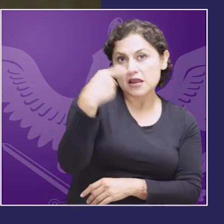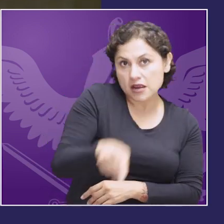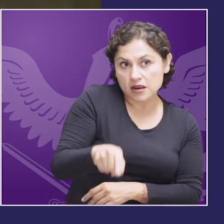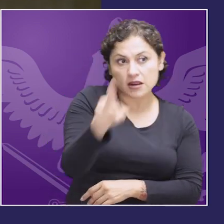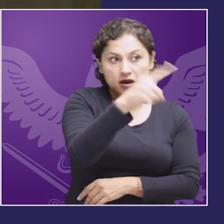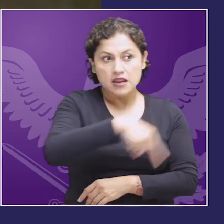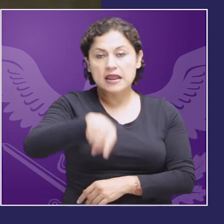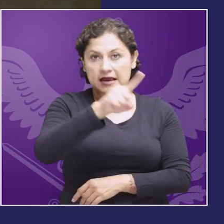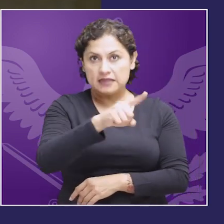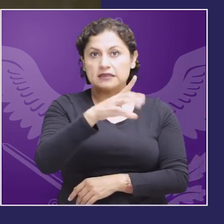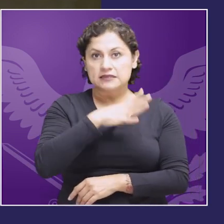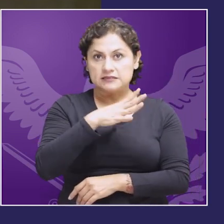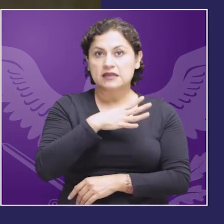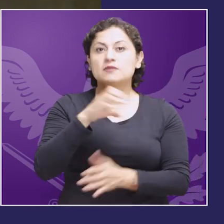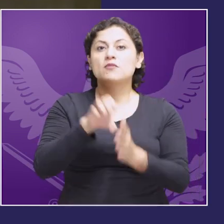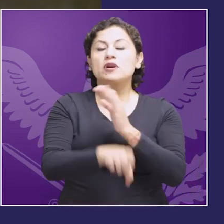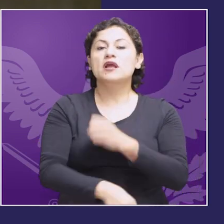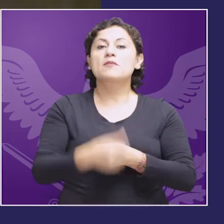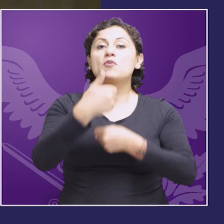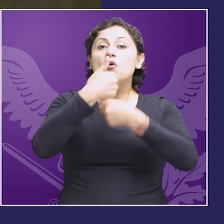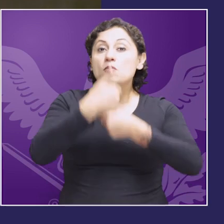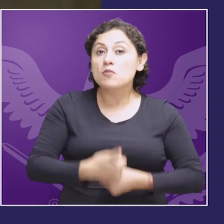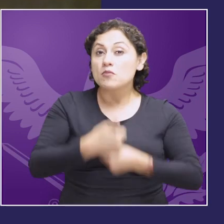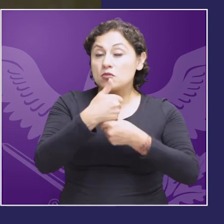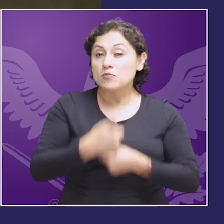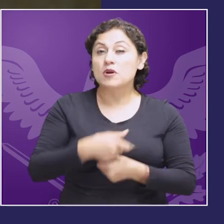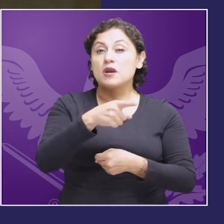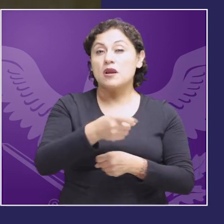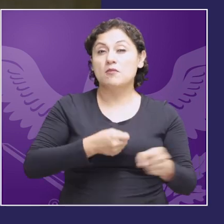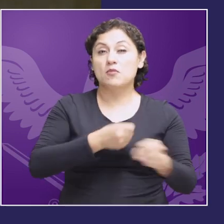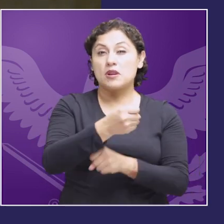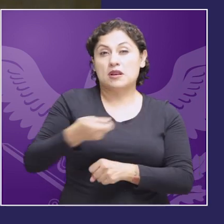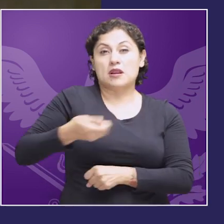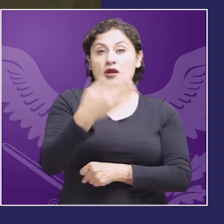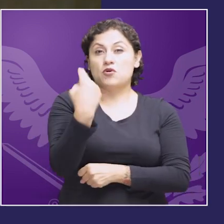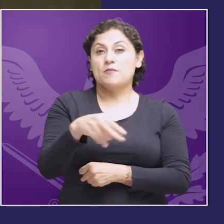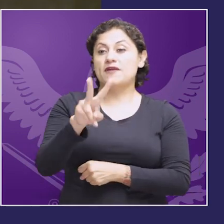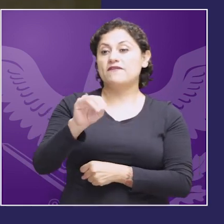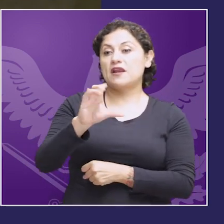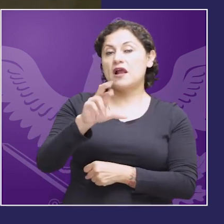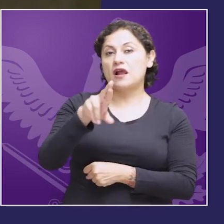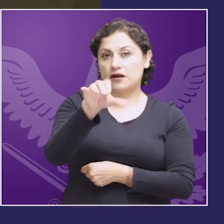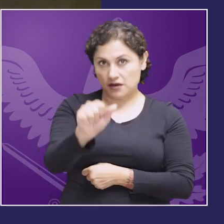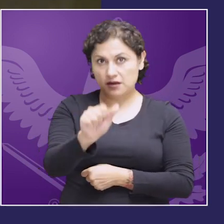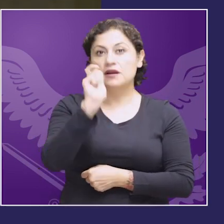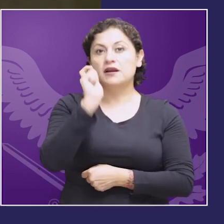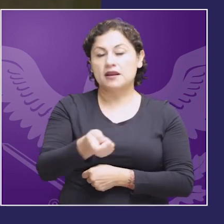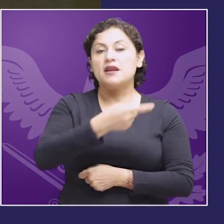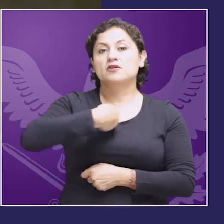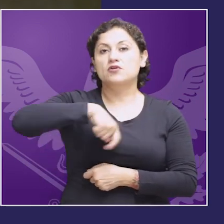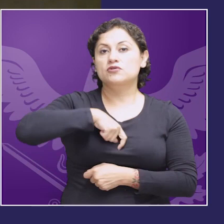de unas mujeres que eran víctimas de lo que se conoce como violencia vicaria, llevamos a cabo un